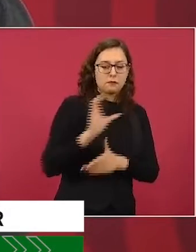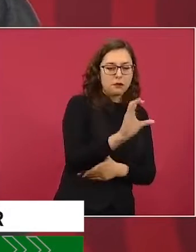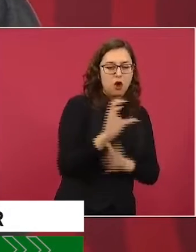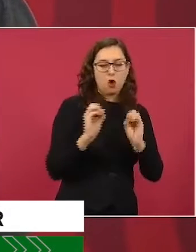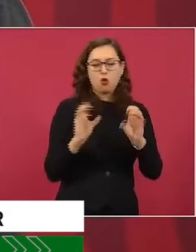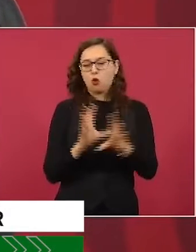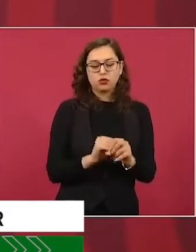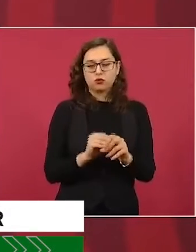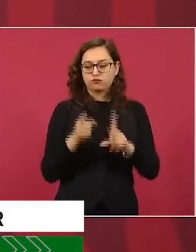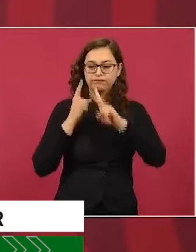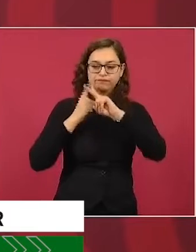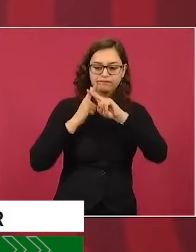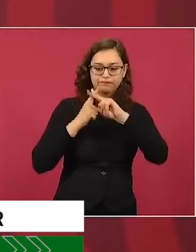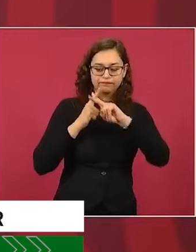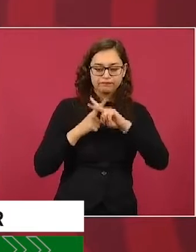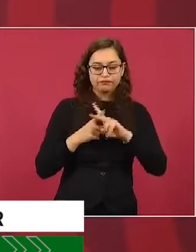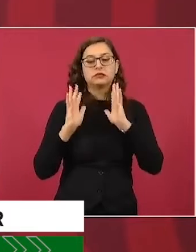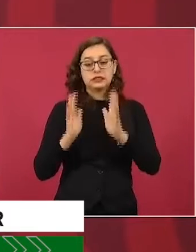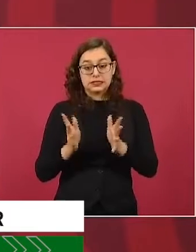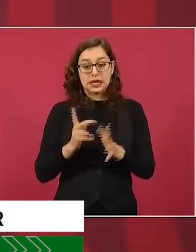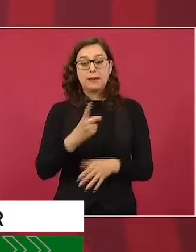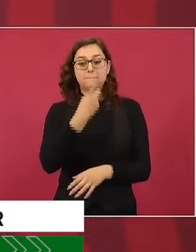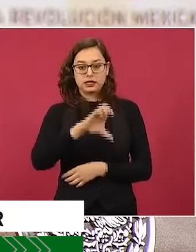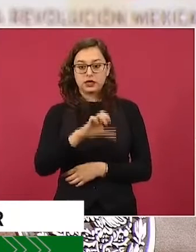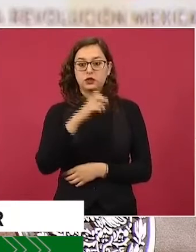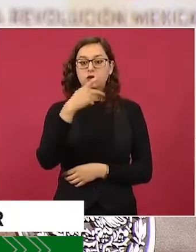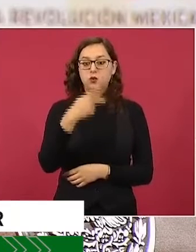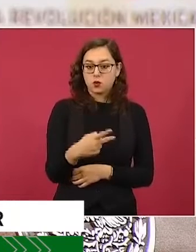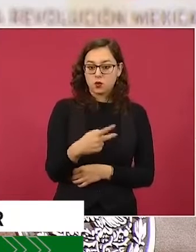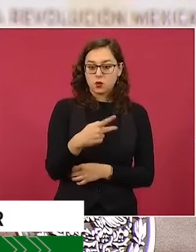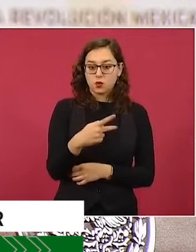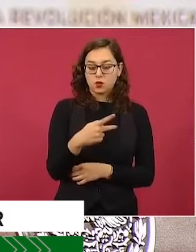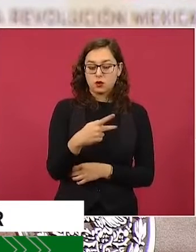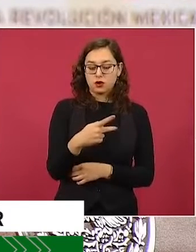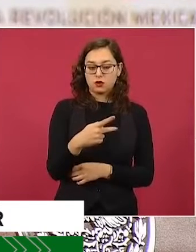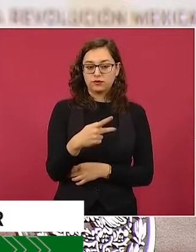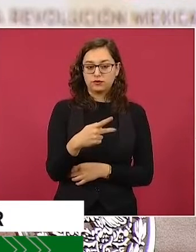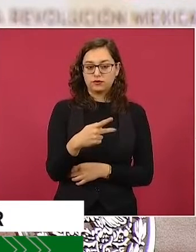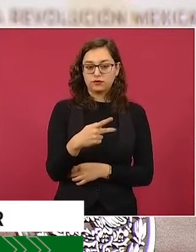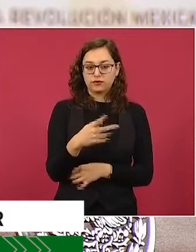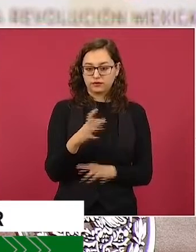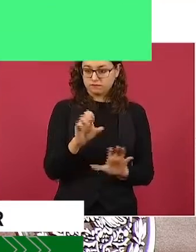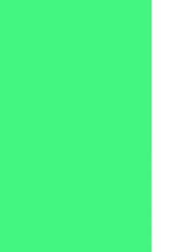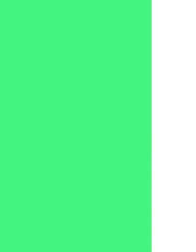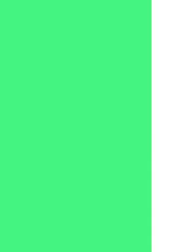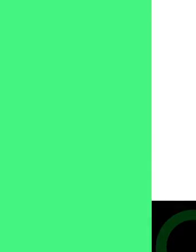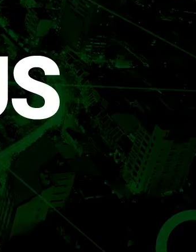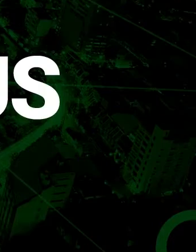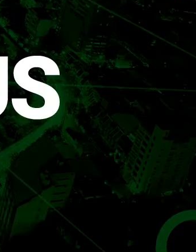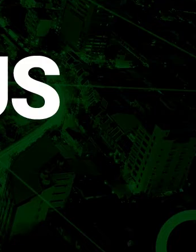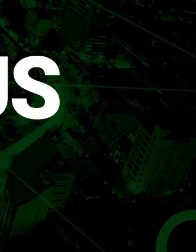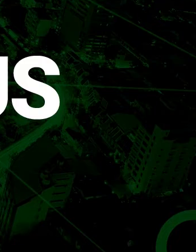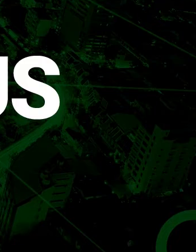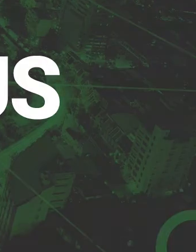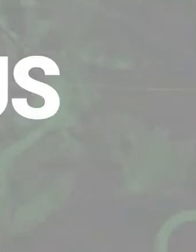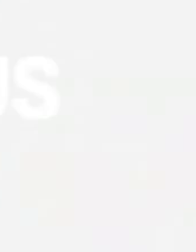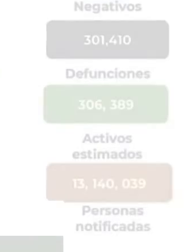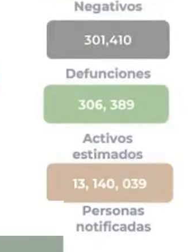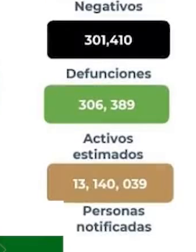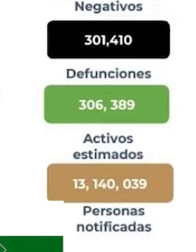me informaron de que Hacienda puso a disposición de Pemex el dinero.